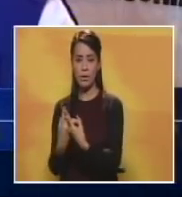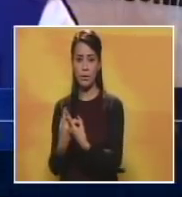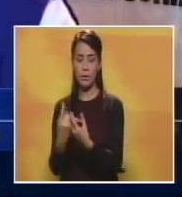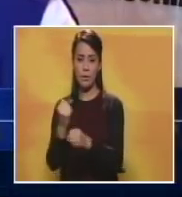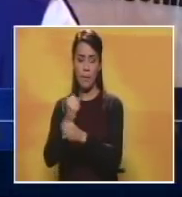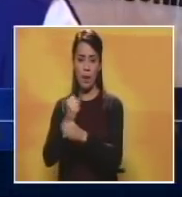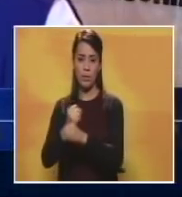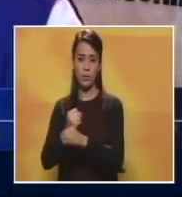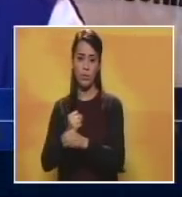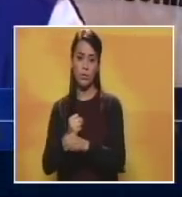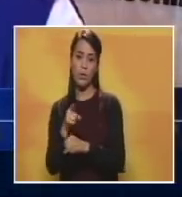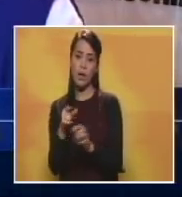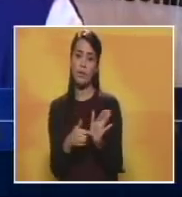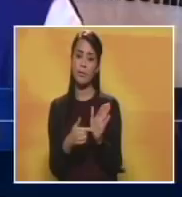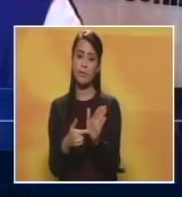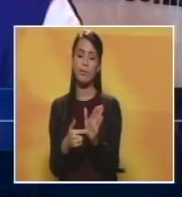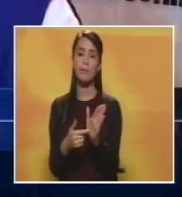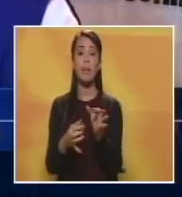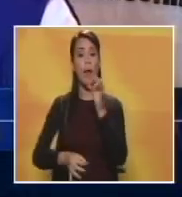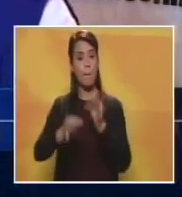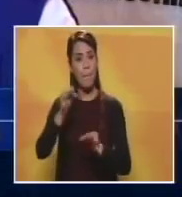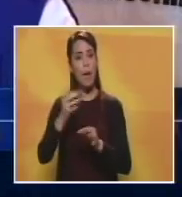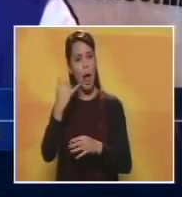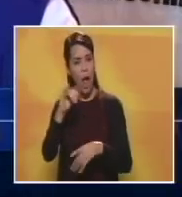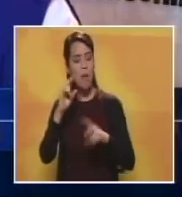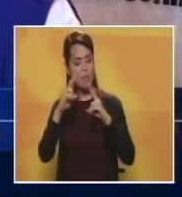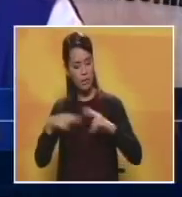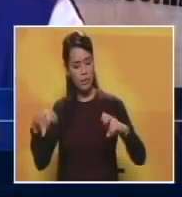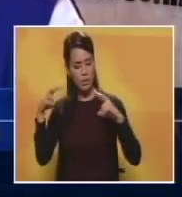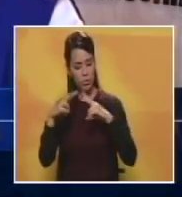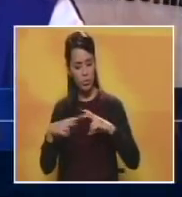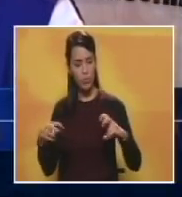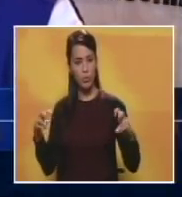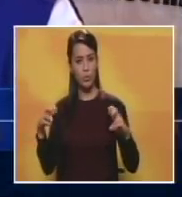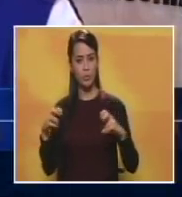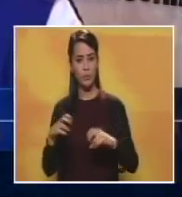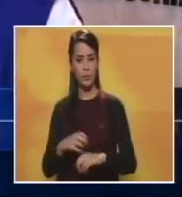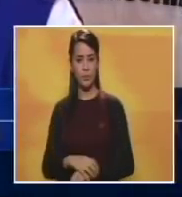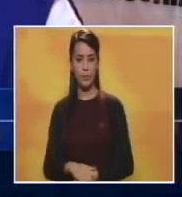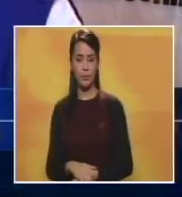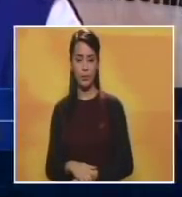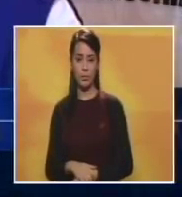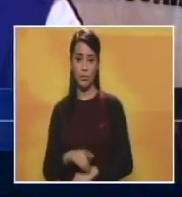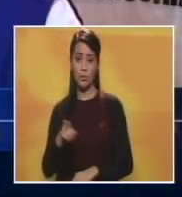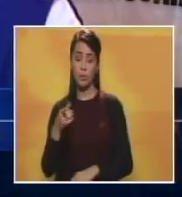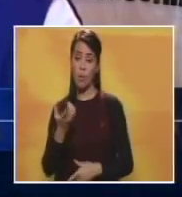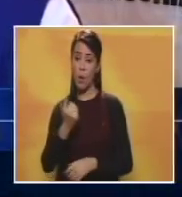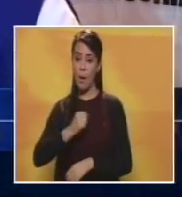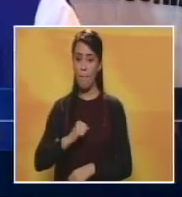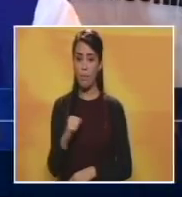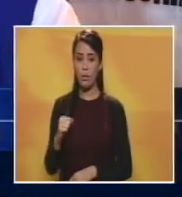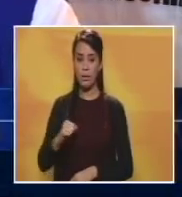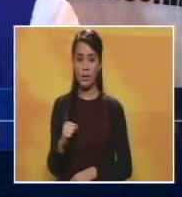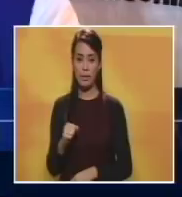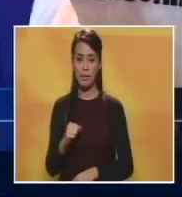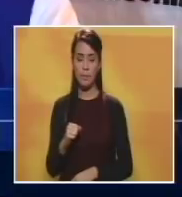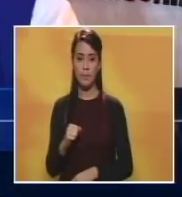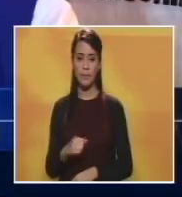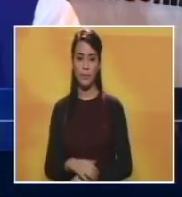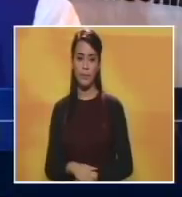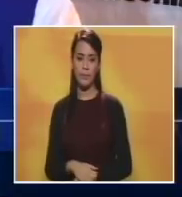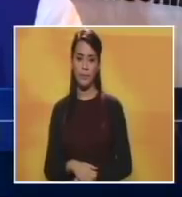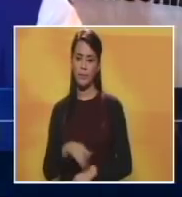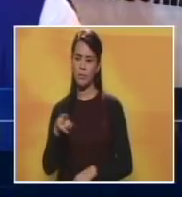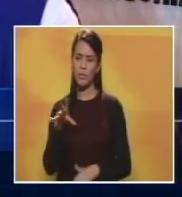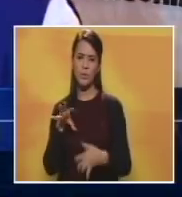a la Fiscalía. Sabemos de que hay investigaciones por parte de la policía con relación